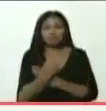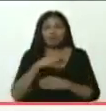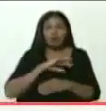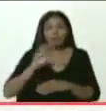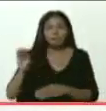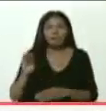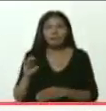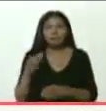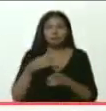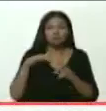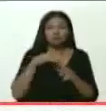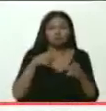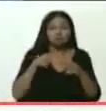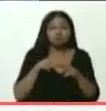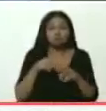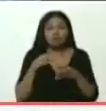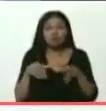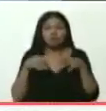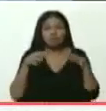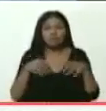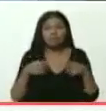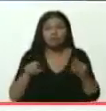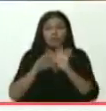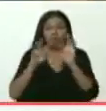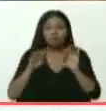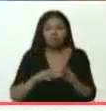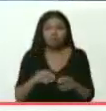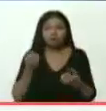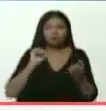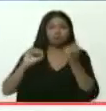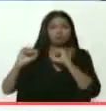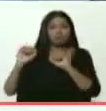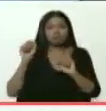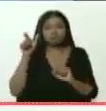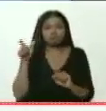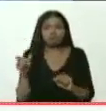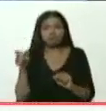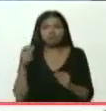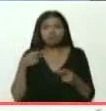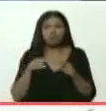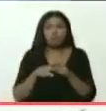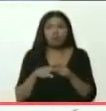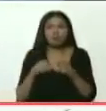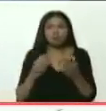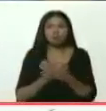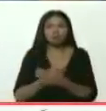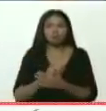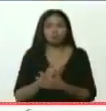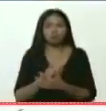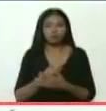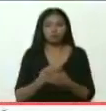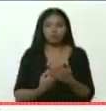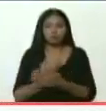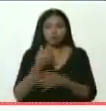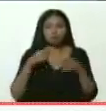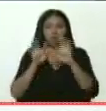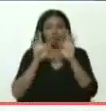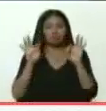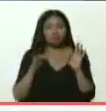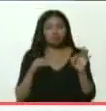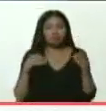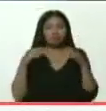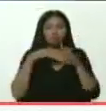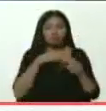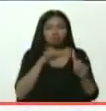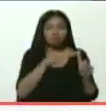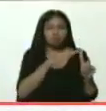patria, conspiración, instigación a la insurrección, rebelión civil, concierto para delinquir, usurpaciones de funciones, instigación